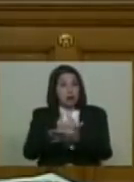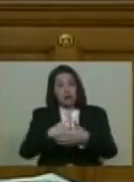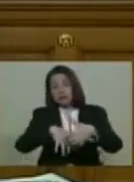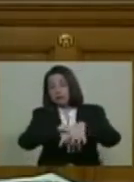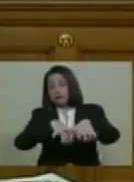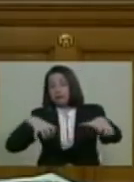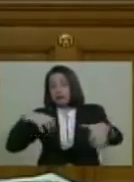presidencial